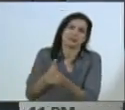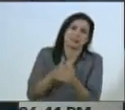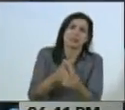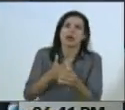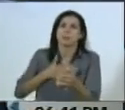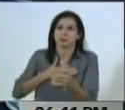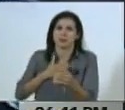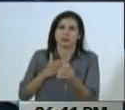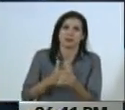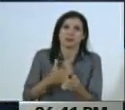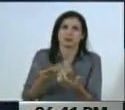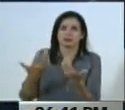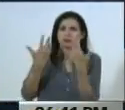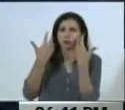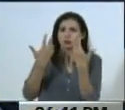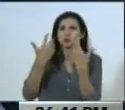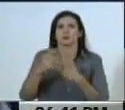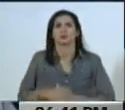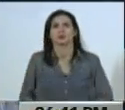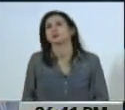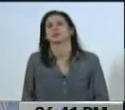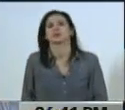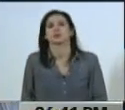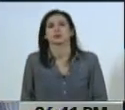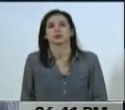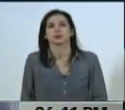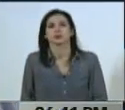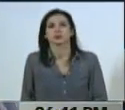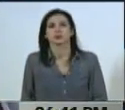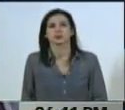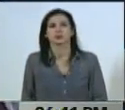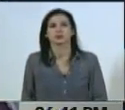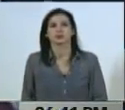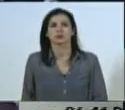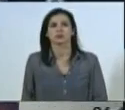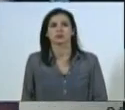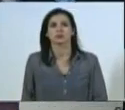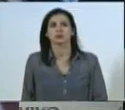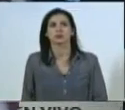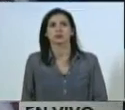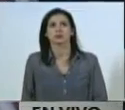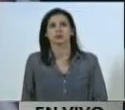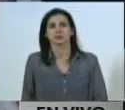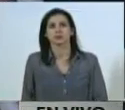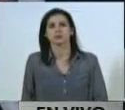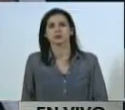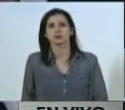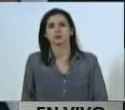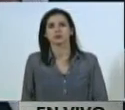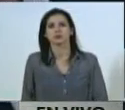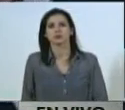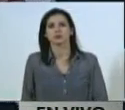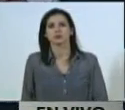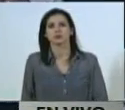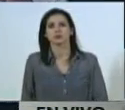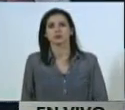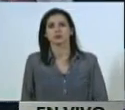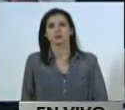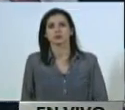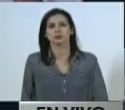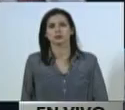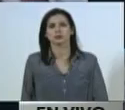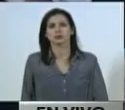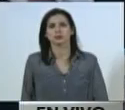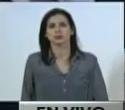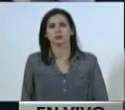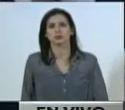was extremely glad that I came because we had very extensive and frank discussions with Mr.